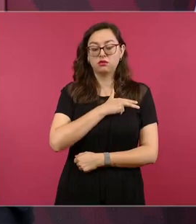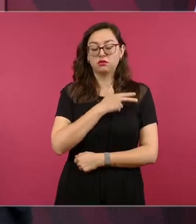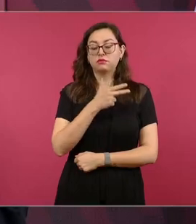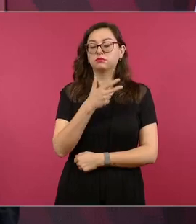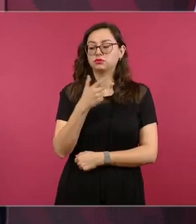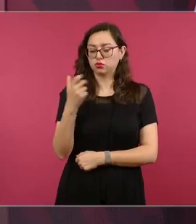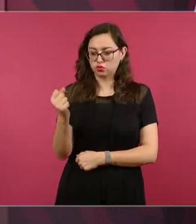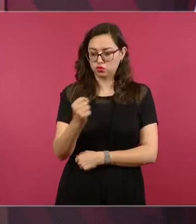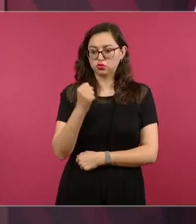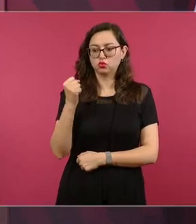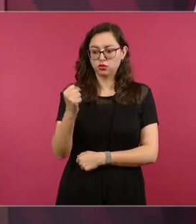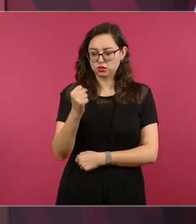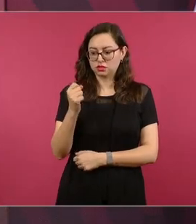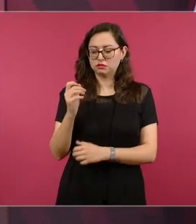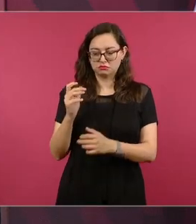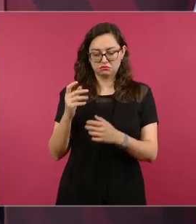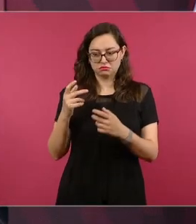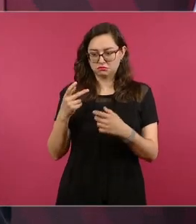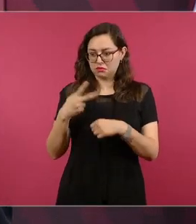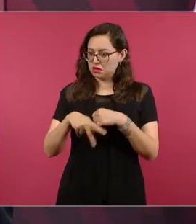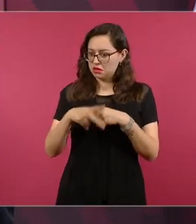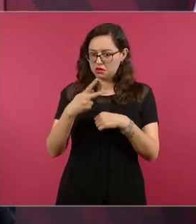fuera de peligro